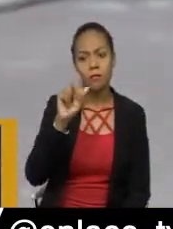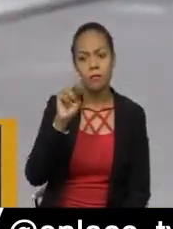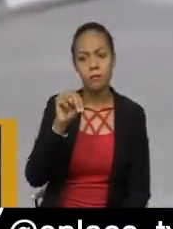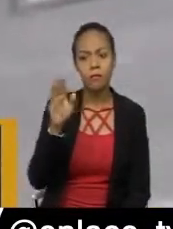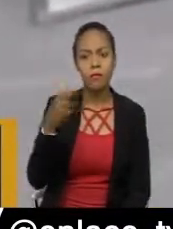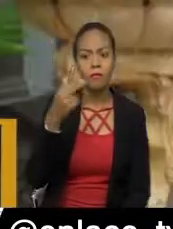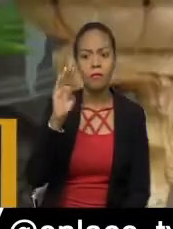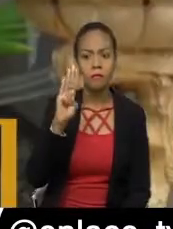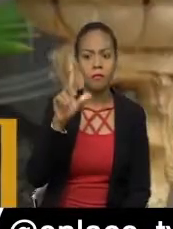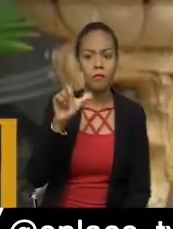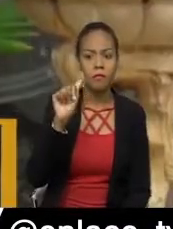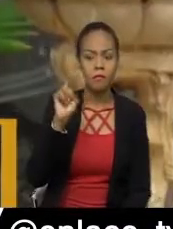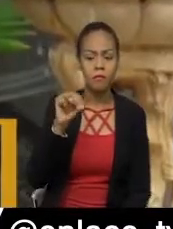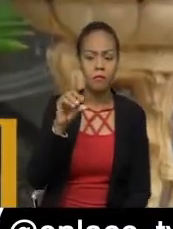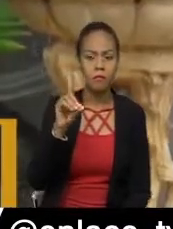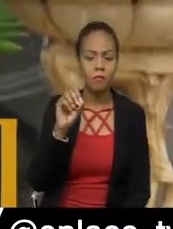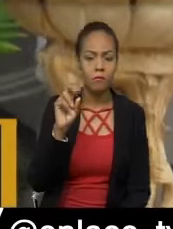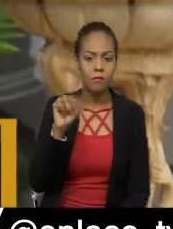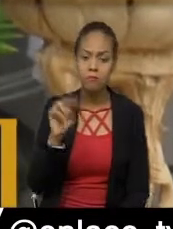presenta,